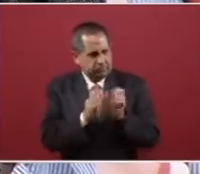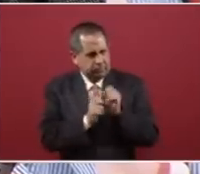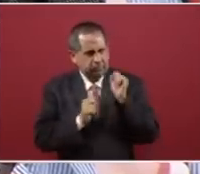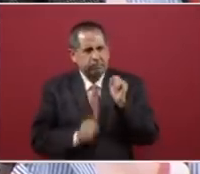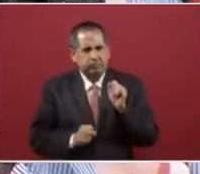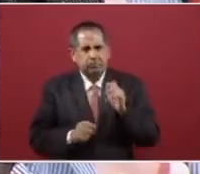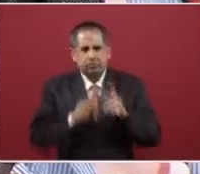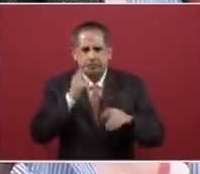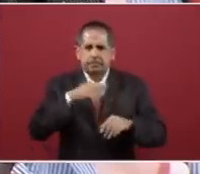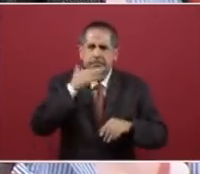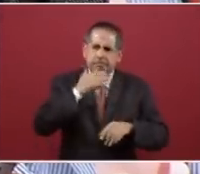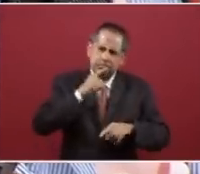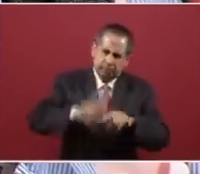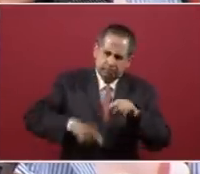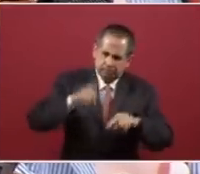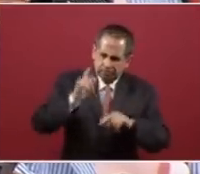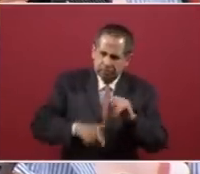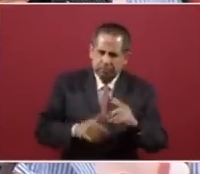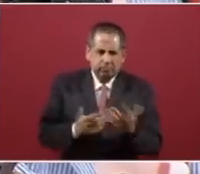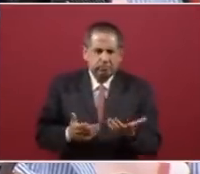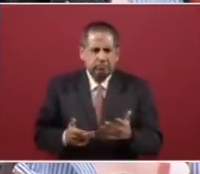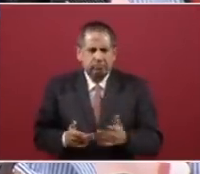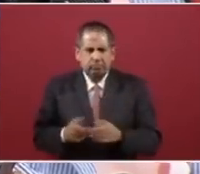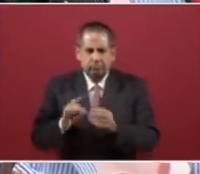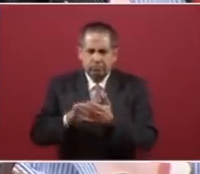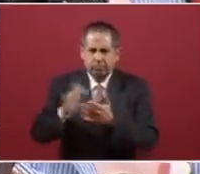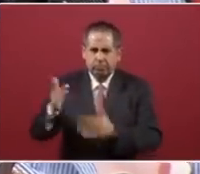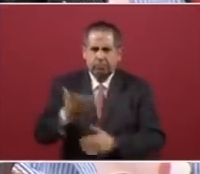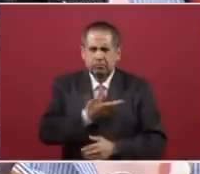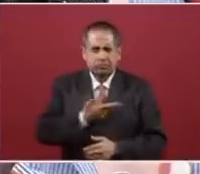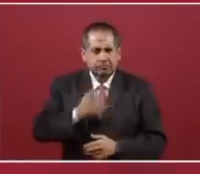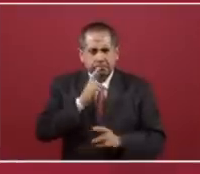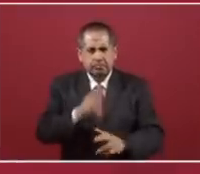es combatir la corrupción y evitar la impunidad gracias